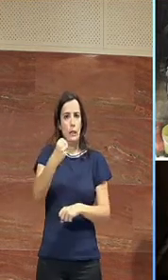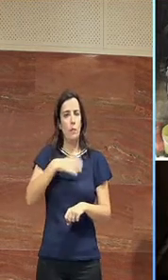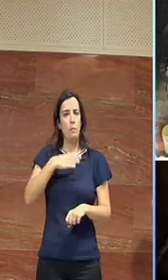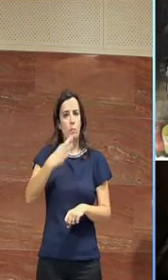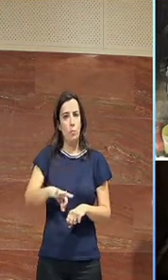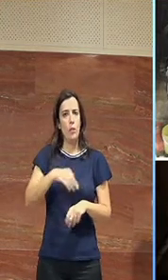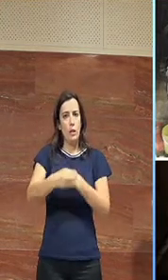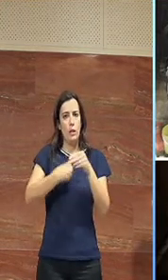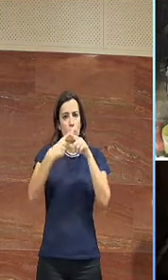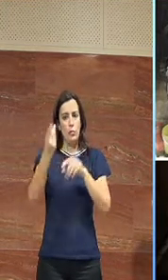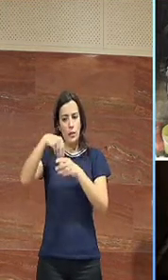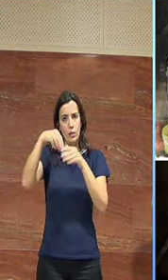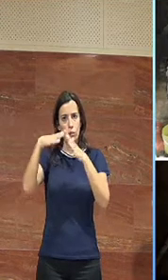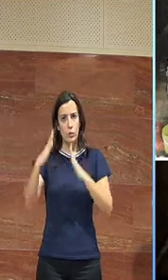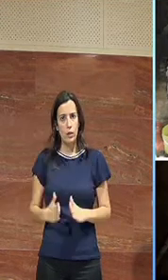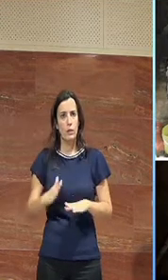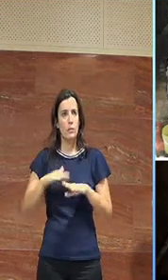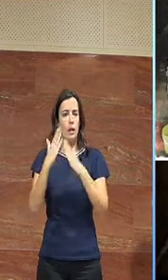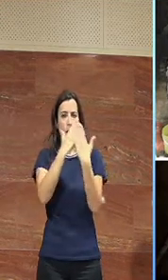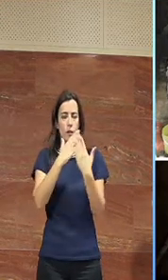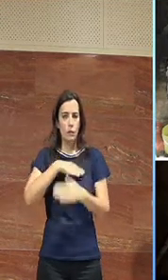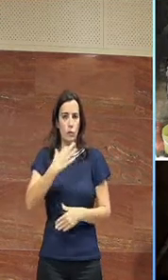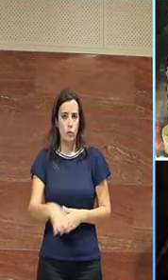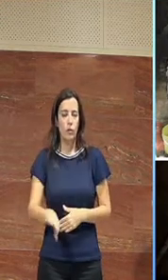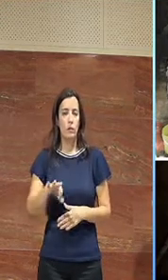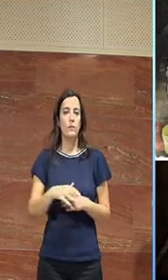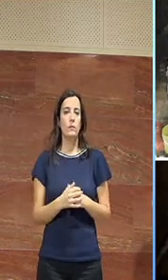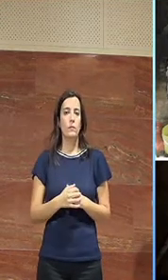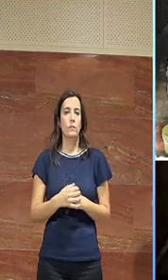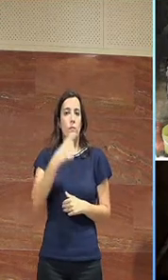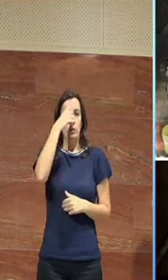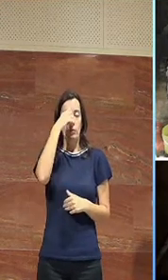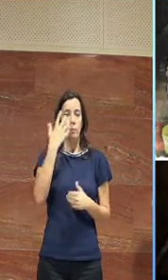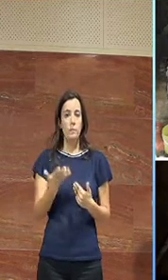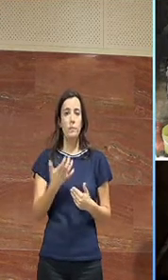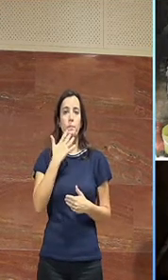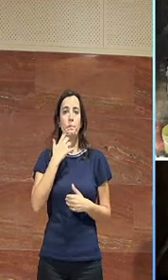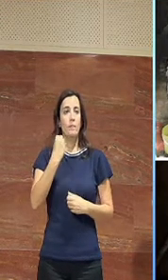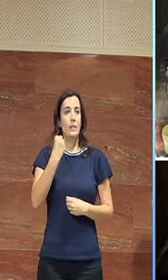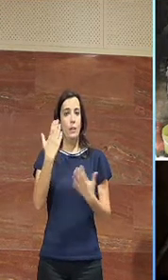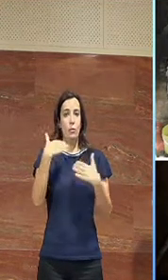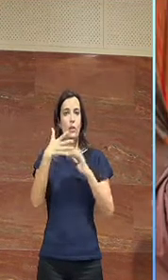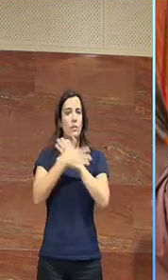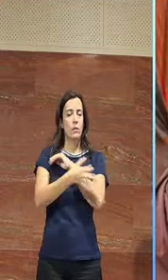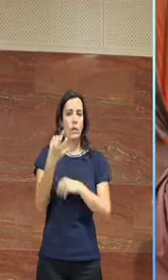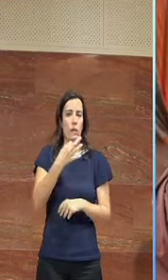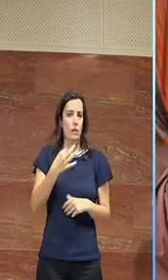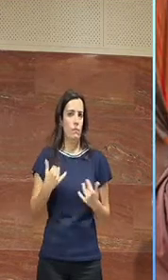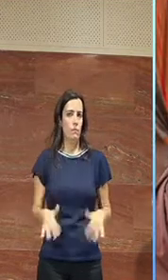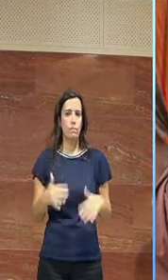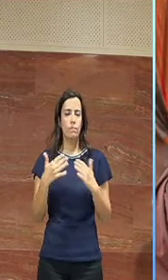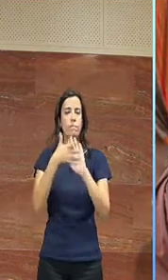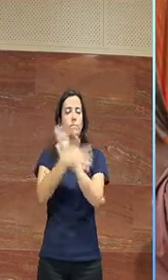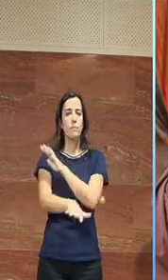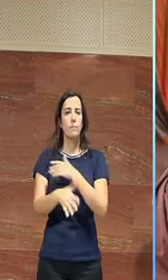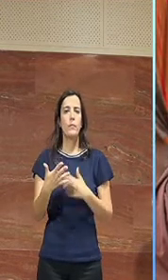tareas domésticas, para que se pueda estudiar. Tened en cuenta todo lo que supone no tener energía, ¿no? Todo lo que no